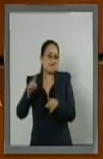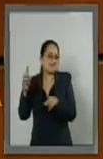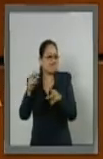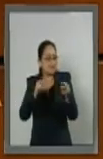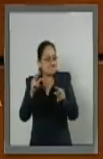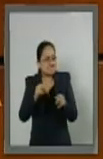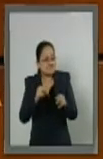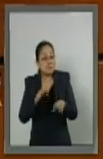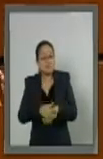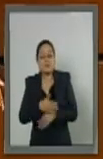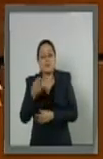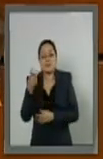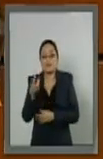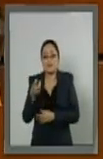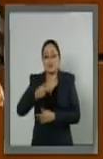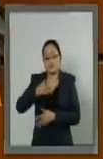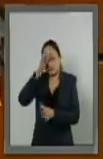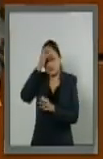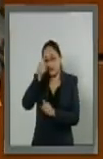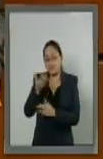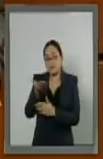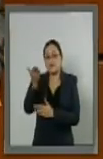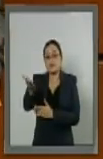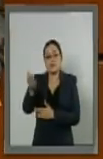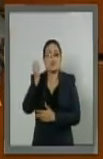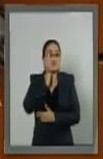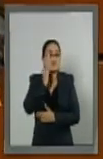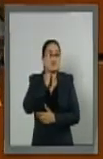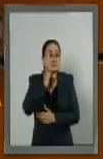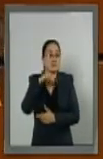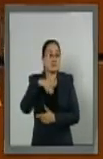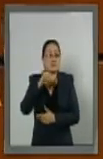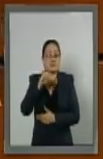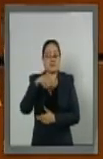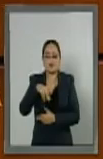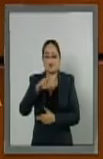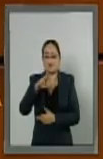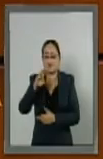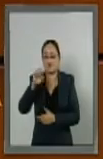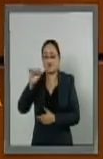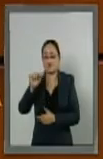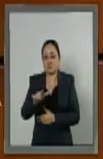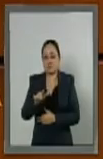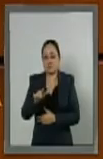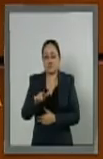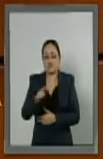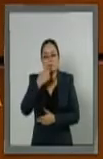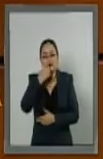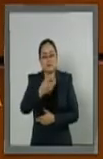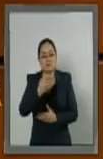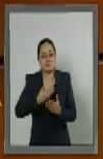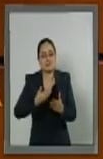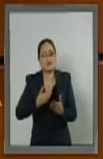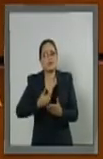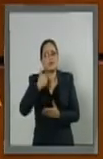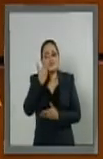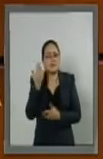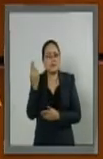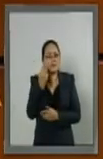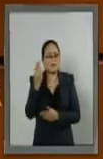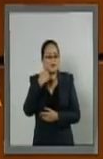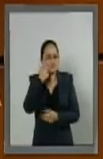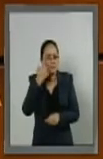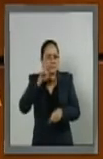plenamente con el senador Monreal cuando dice que ahora se requiere de voluntad política para apoyar a